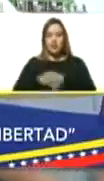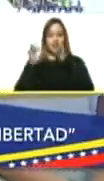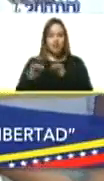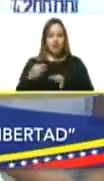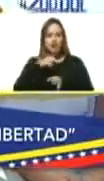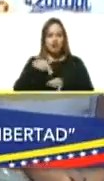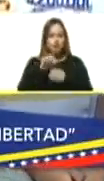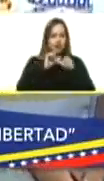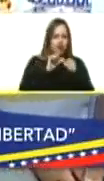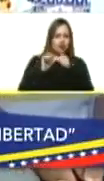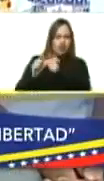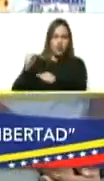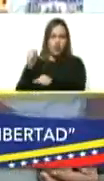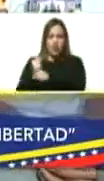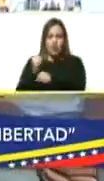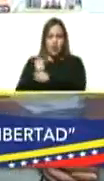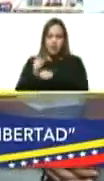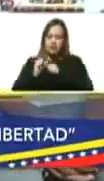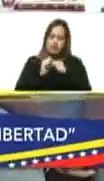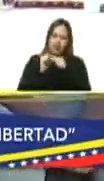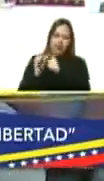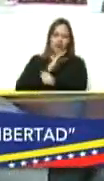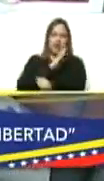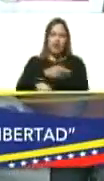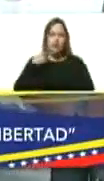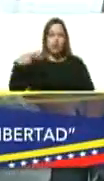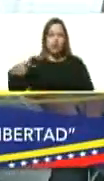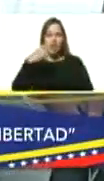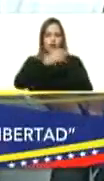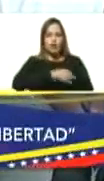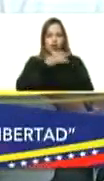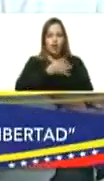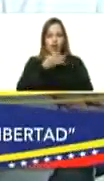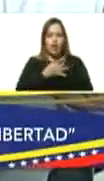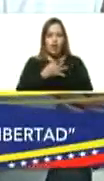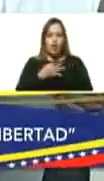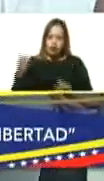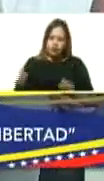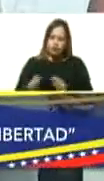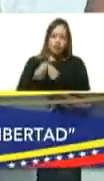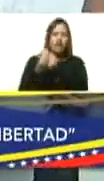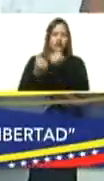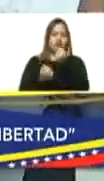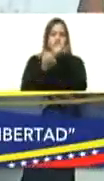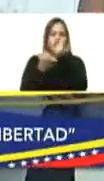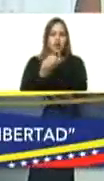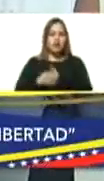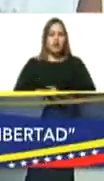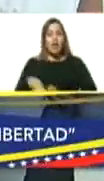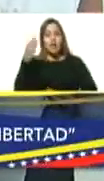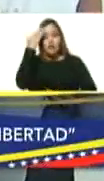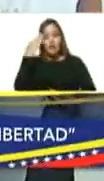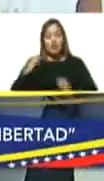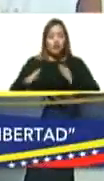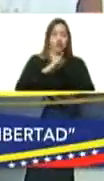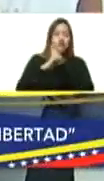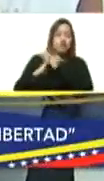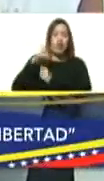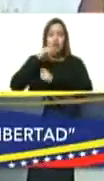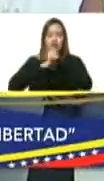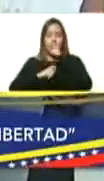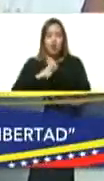seguir trabajando, para seguir fortaleciendo esas políticas sociales que sigue llegando, a pesar de las adversidades, a nuestro